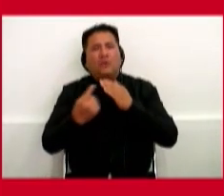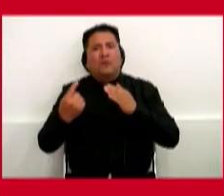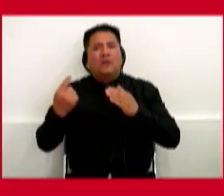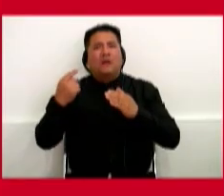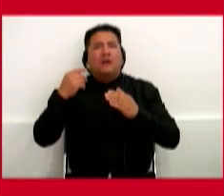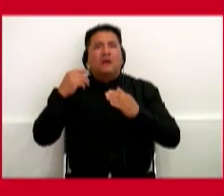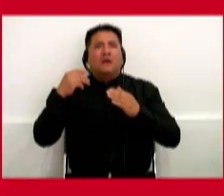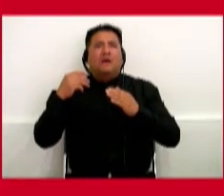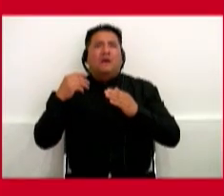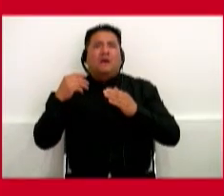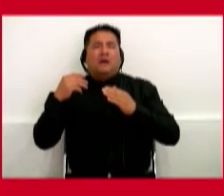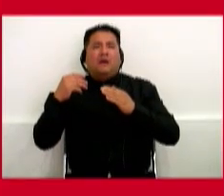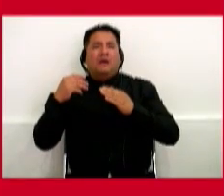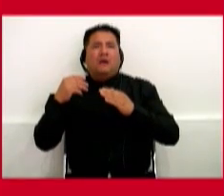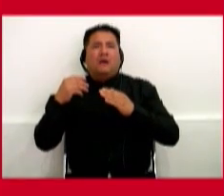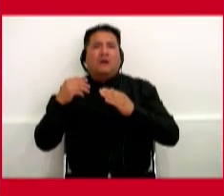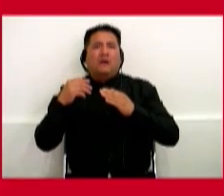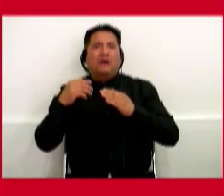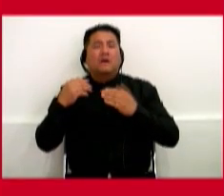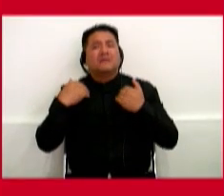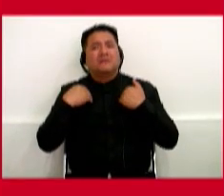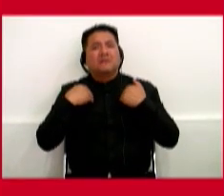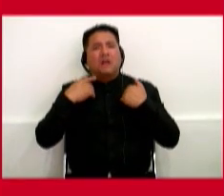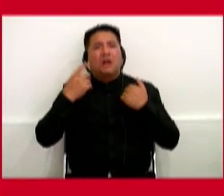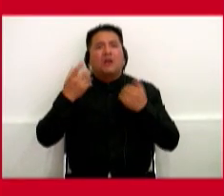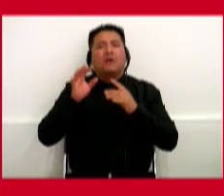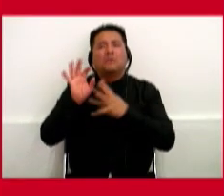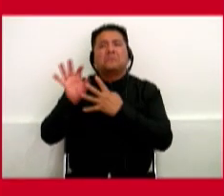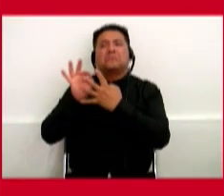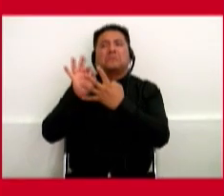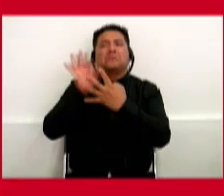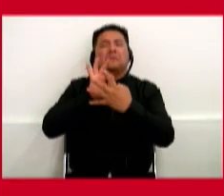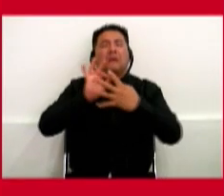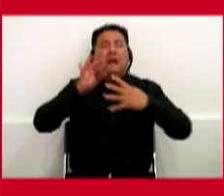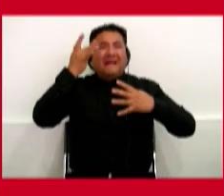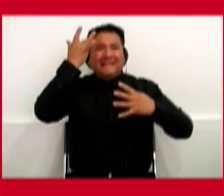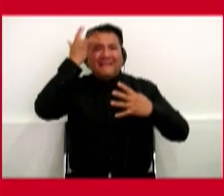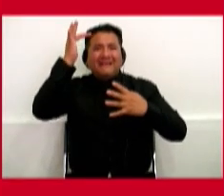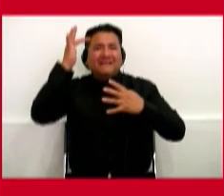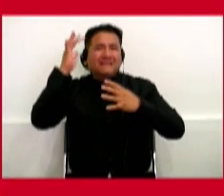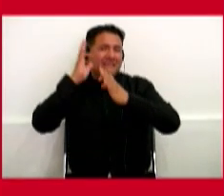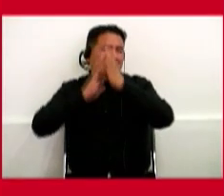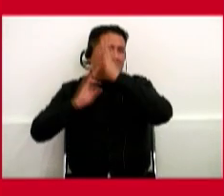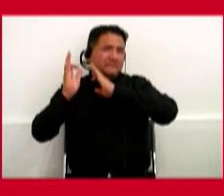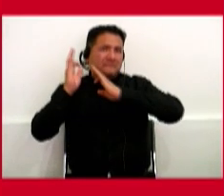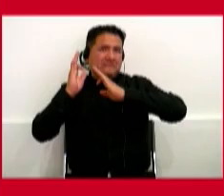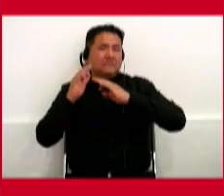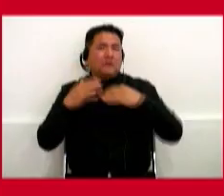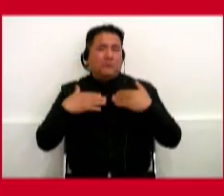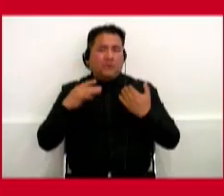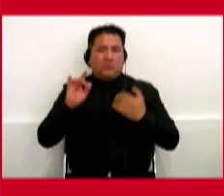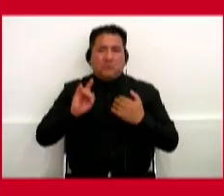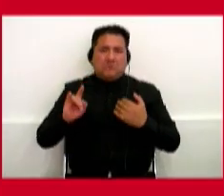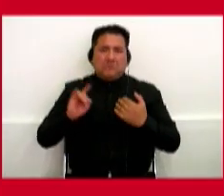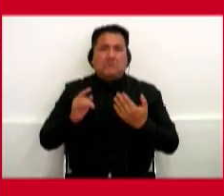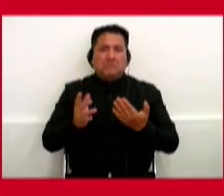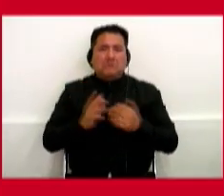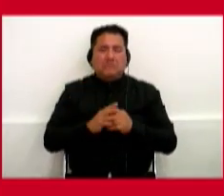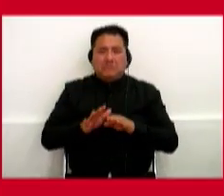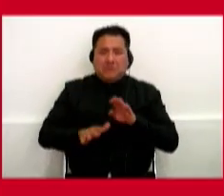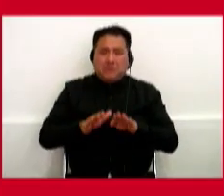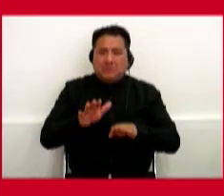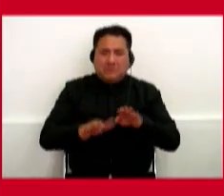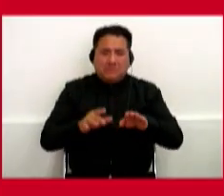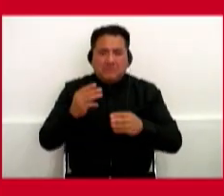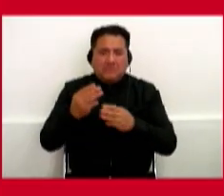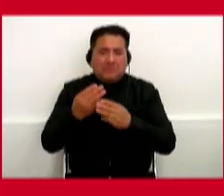pero también tenemos la opción de la inteligencia artificial, que hoy día nos evita realizar un montón de pasos manuales que eventualmente nos